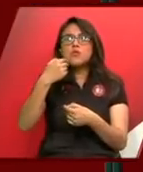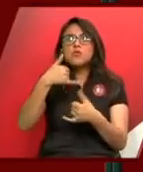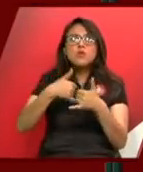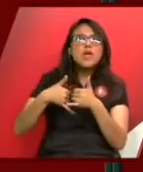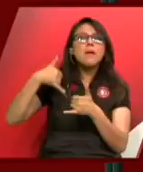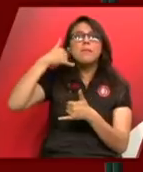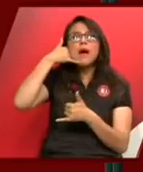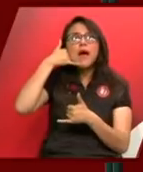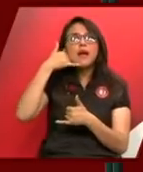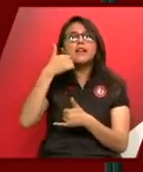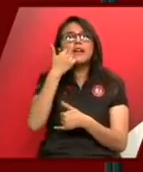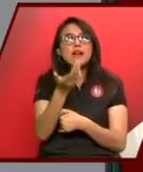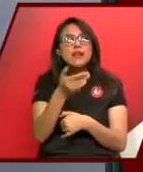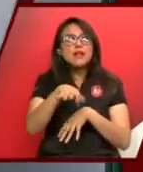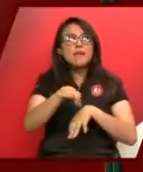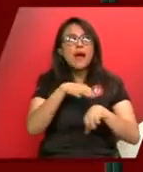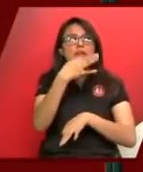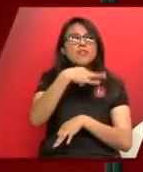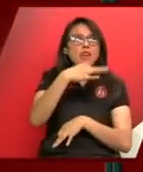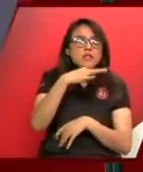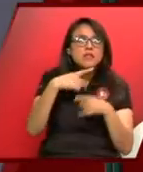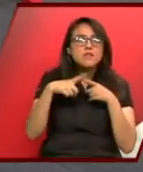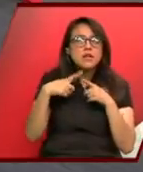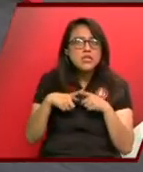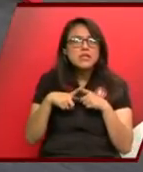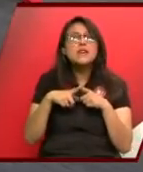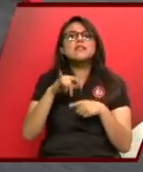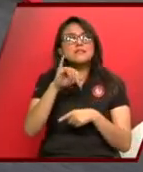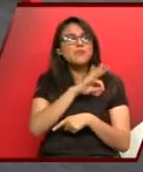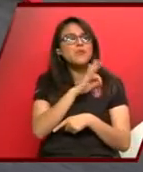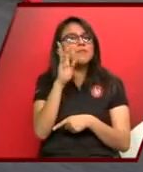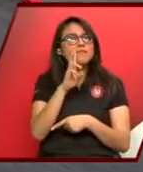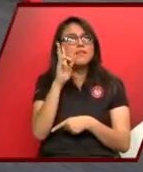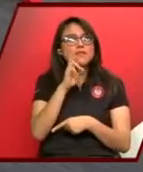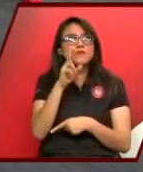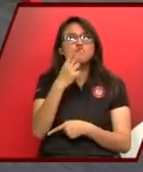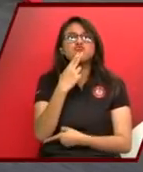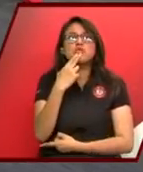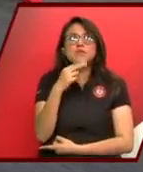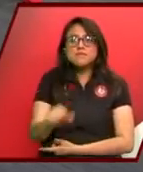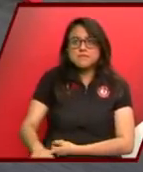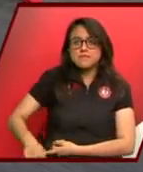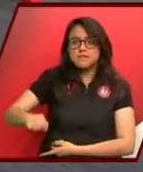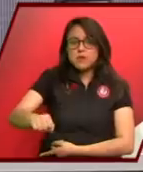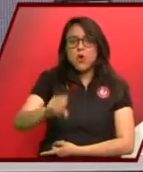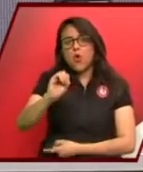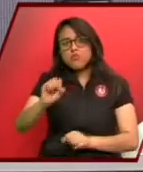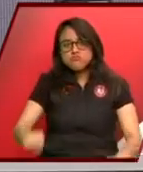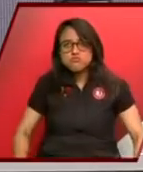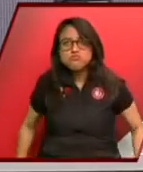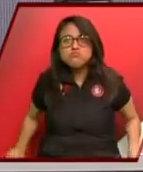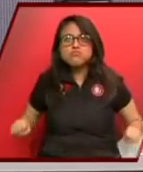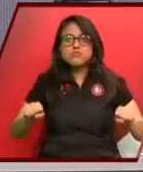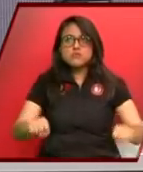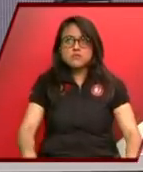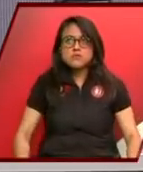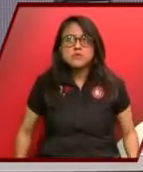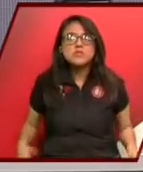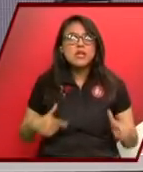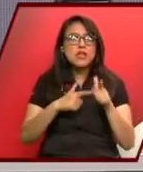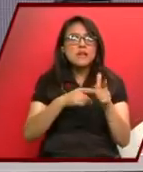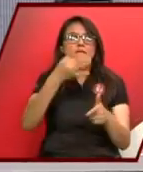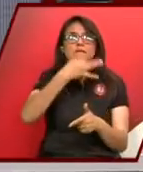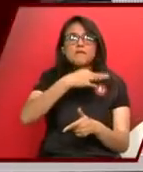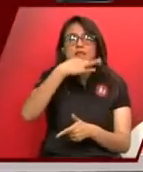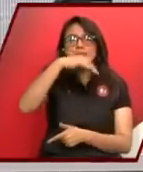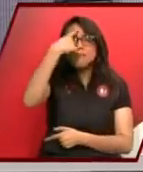payasito Polín, queremos contratarlo. A ver, y ahí están. Este hombre, con su bastón, con su silla, se mantiene haciendo